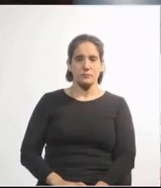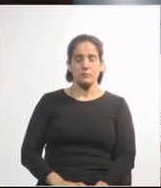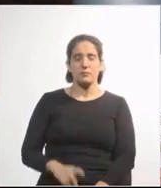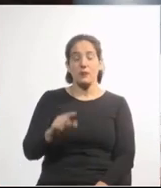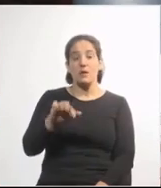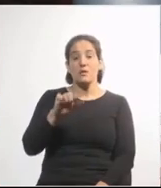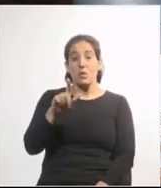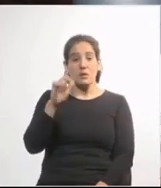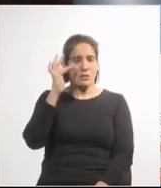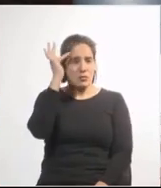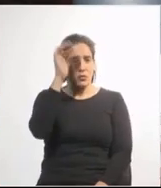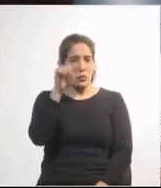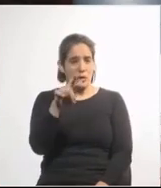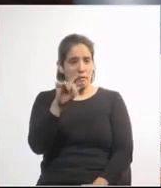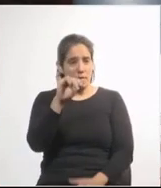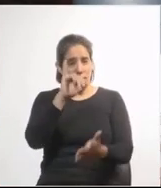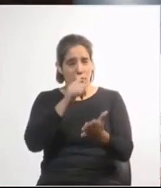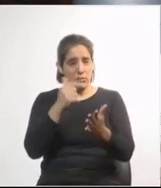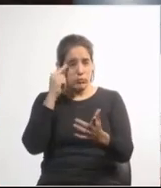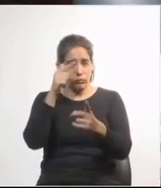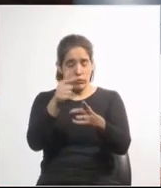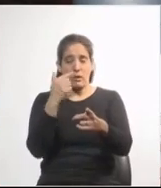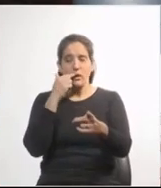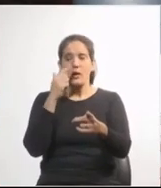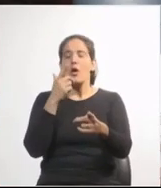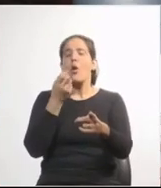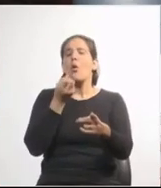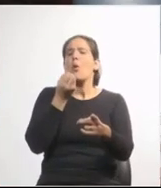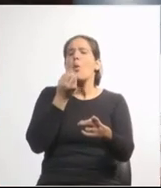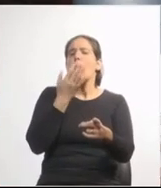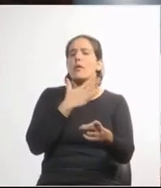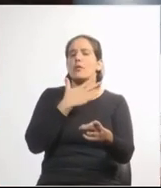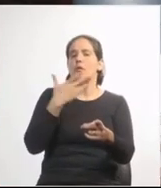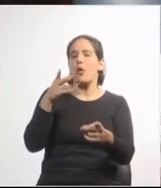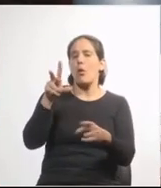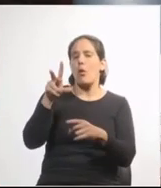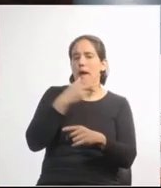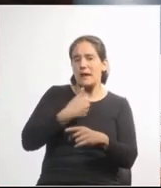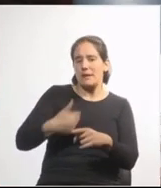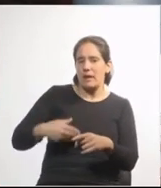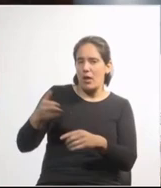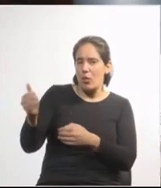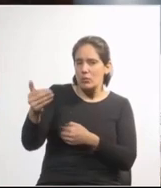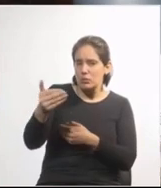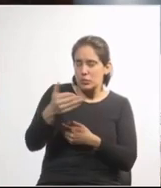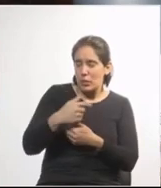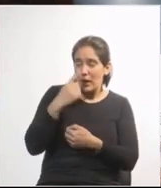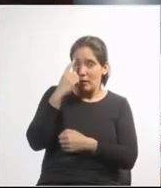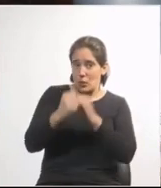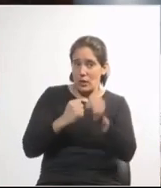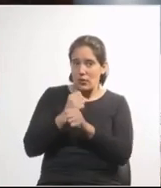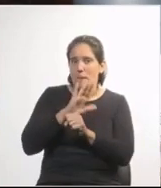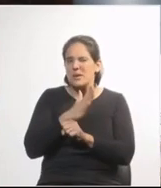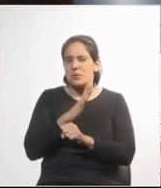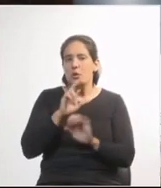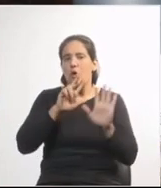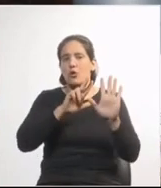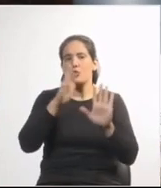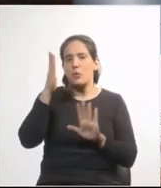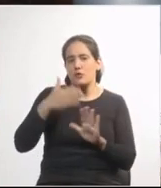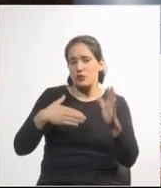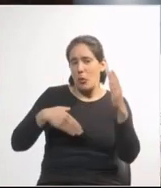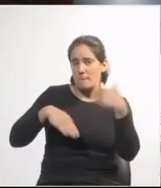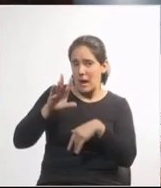Según esa proyección, el Producto Bruto Interno en el 2024 será un